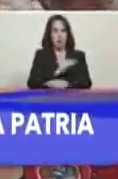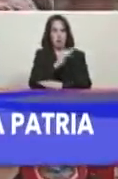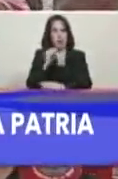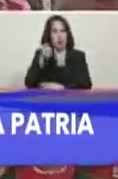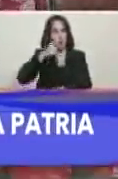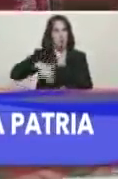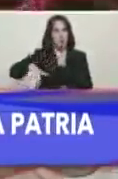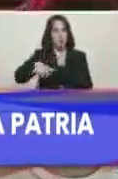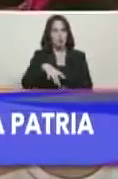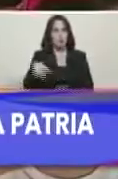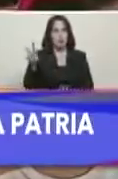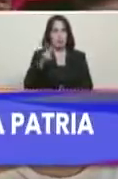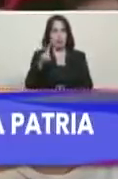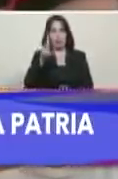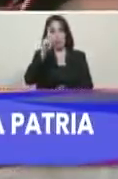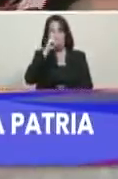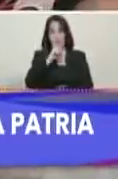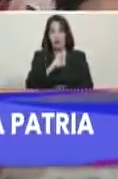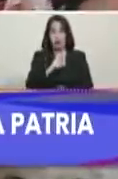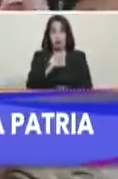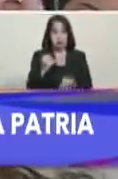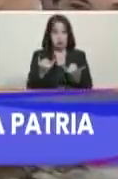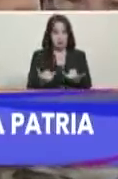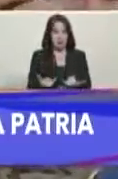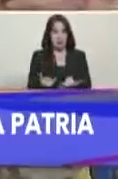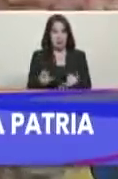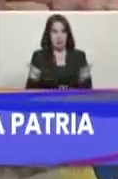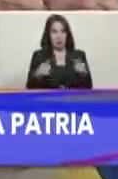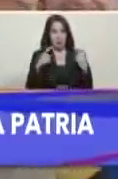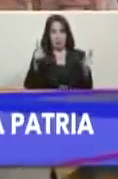Venezuela. 2 años exactamente.